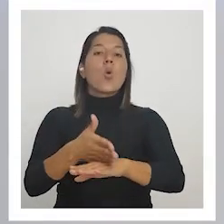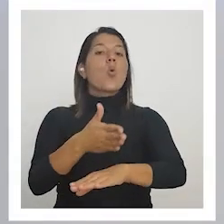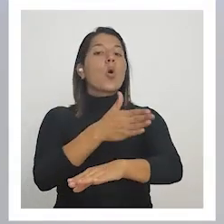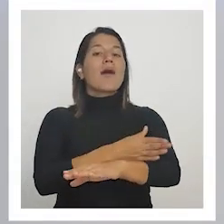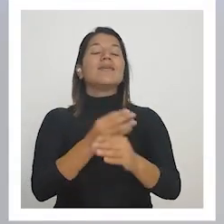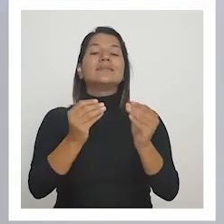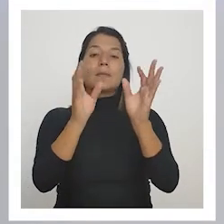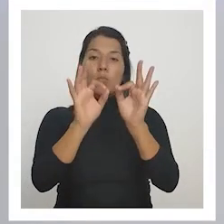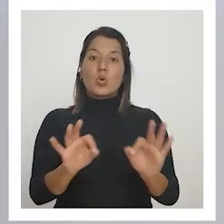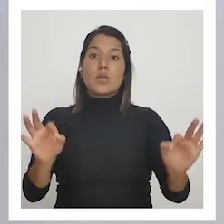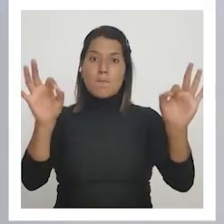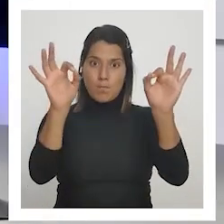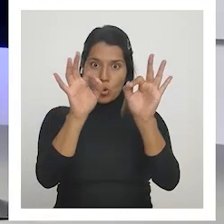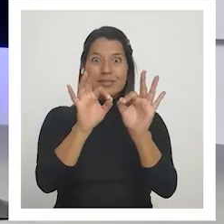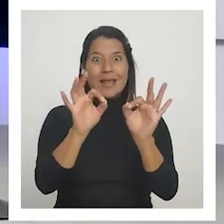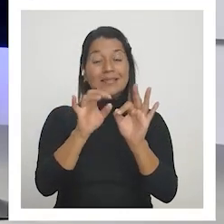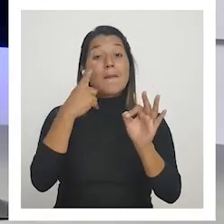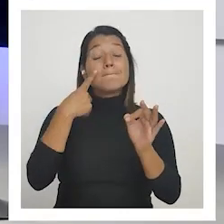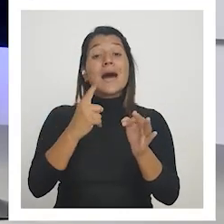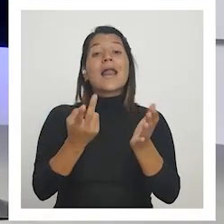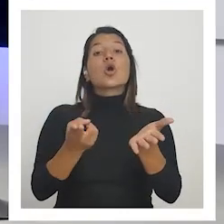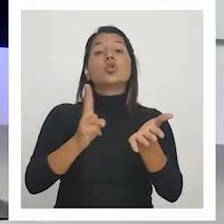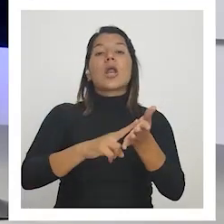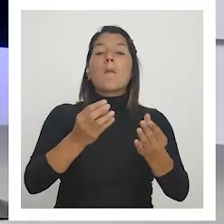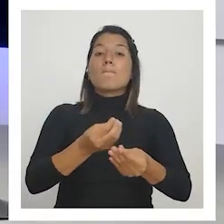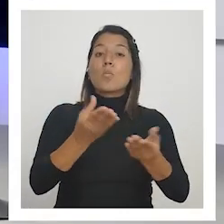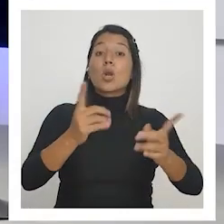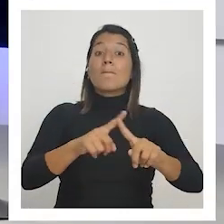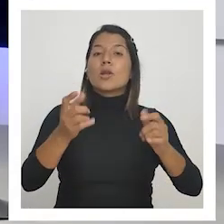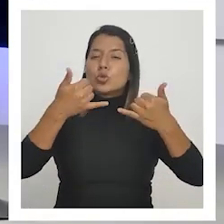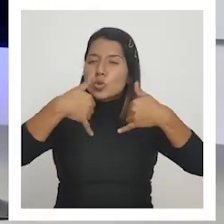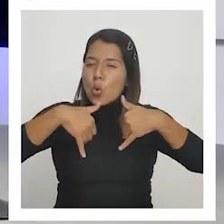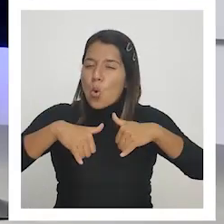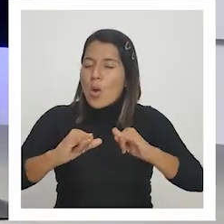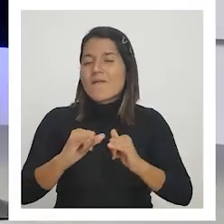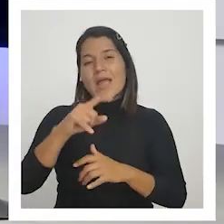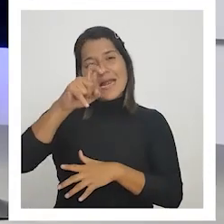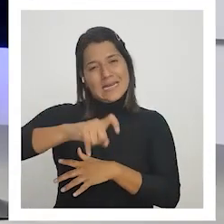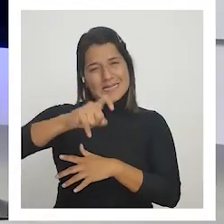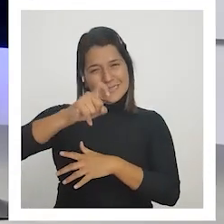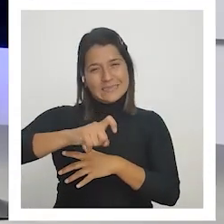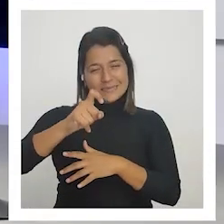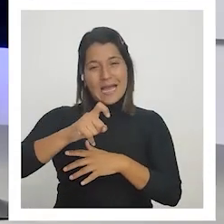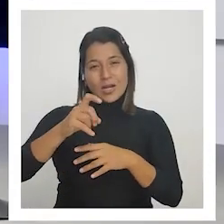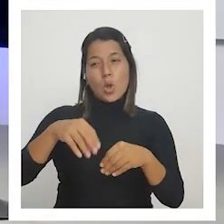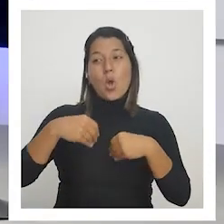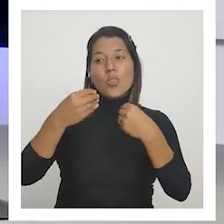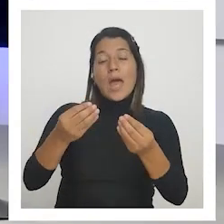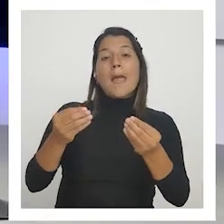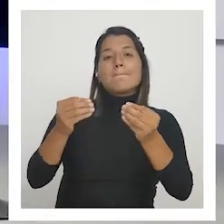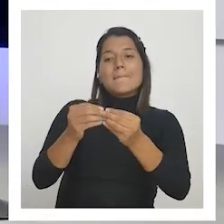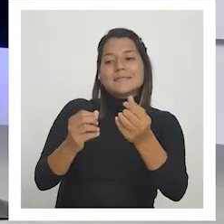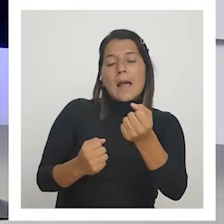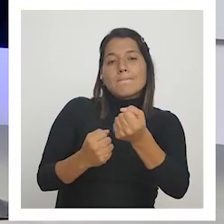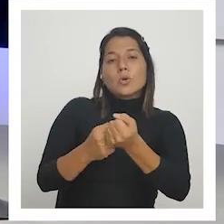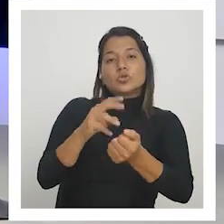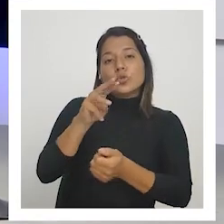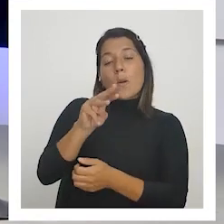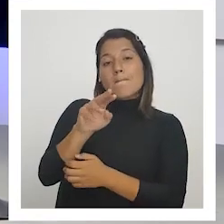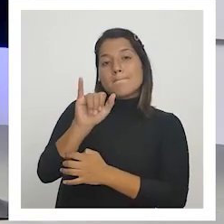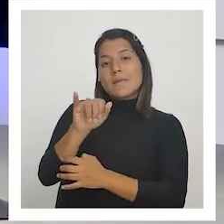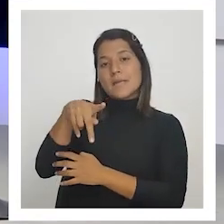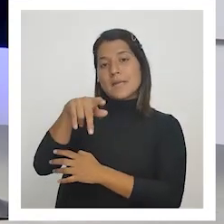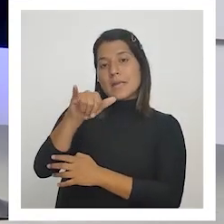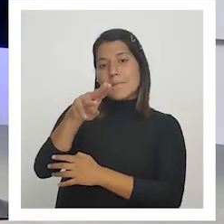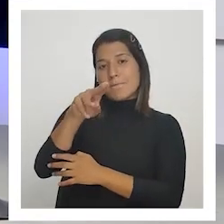contratación pública, pero todavía es necesario profundizar en un mayor acompañamiento con las MIPYMES para que puedan utilizar de mejor forma esa